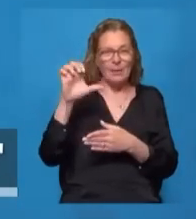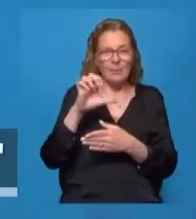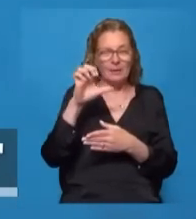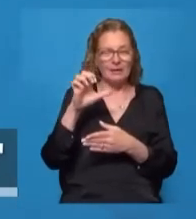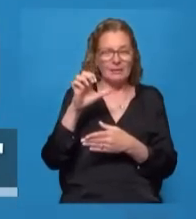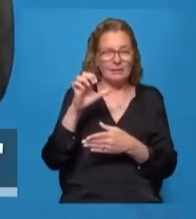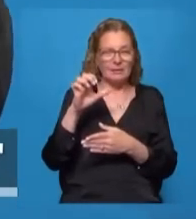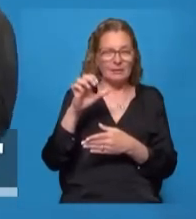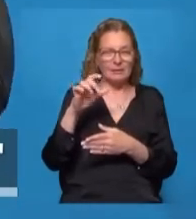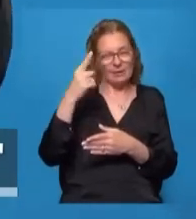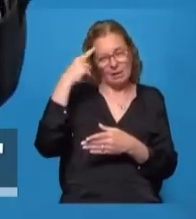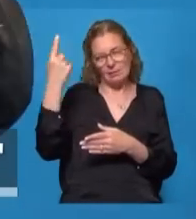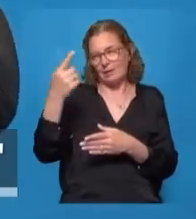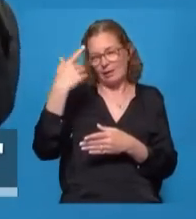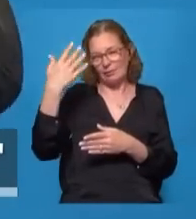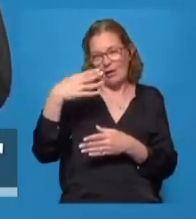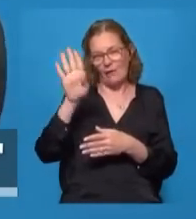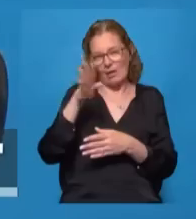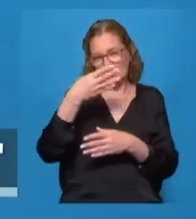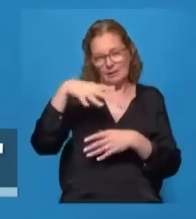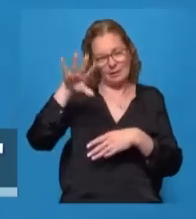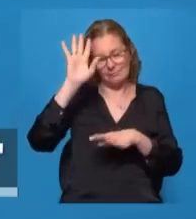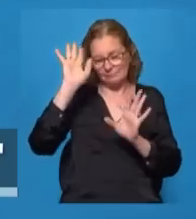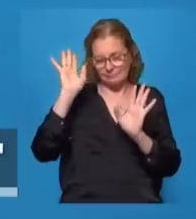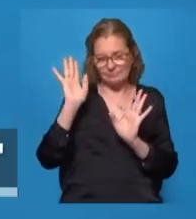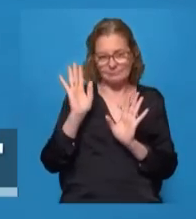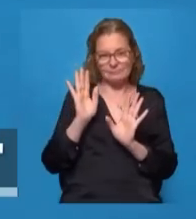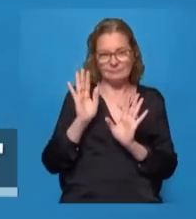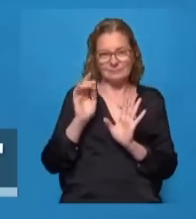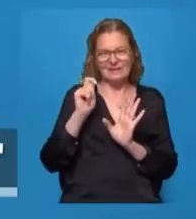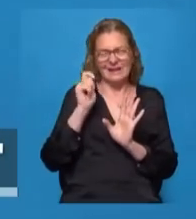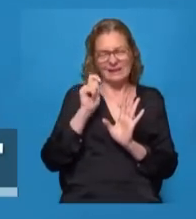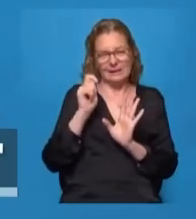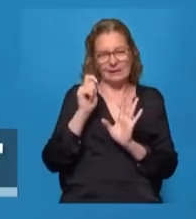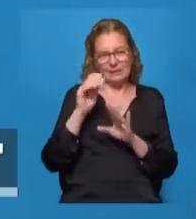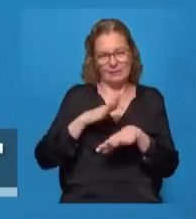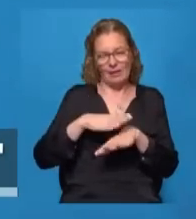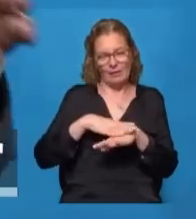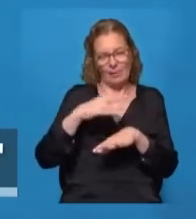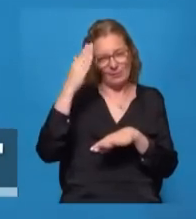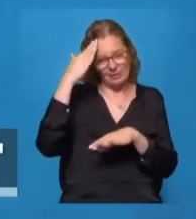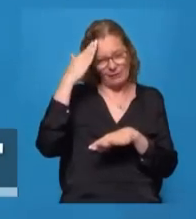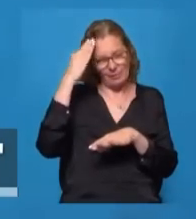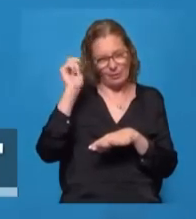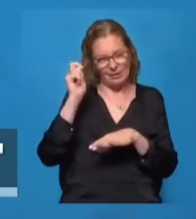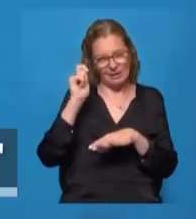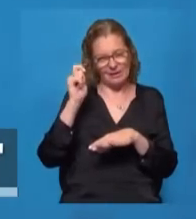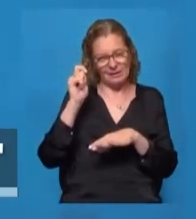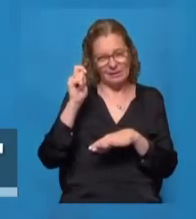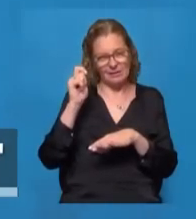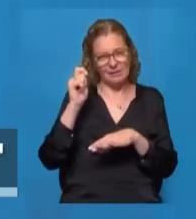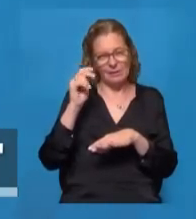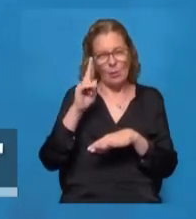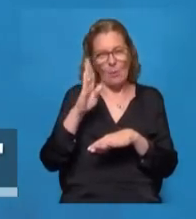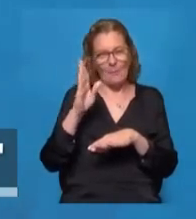una transnacional bandera belga vaya sa ver qui sabemos Quiénes están no en el caso tanto de caten pero sí En el caso de